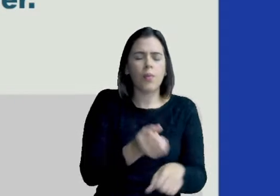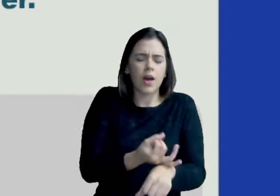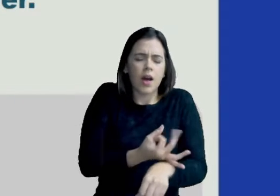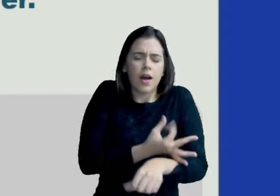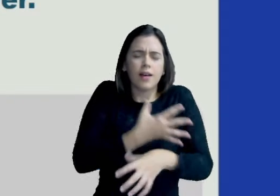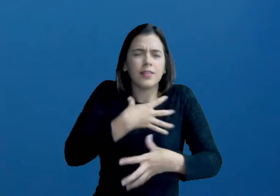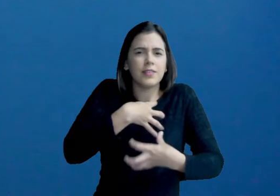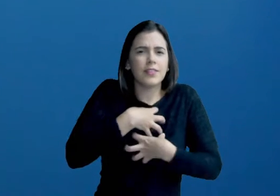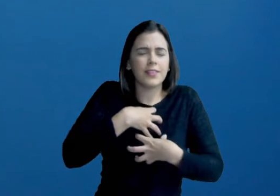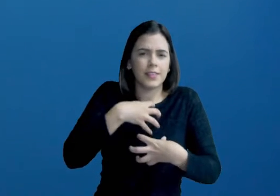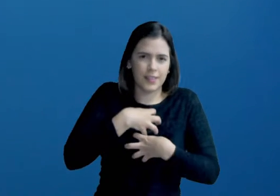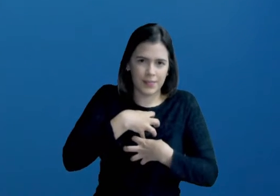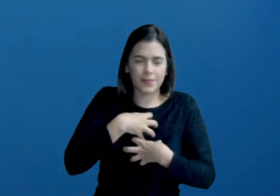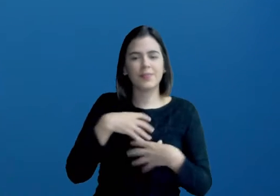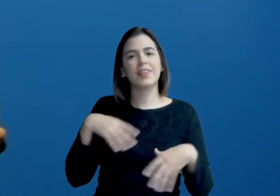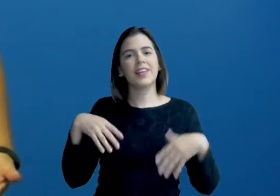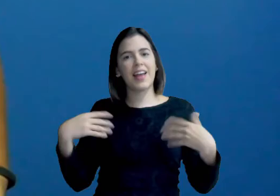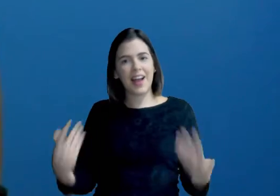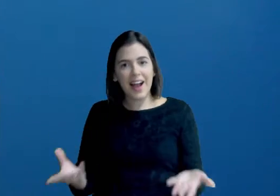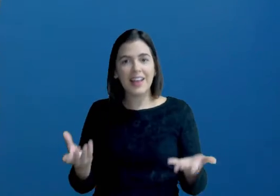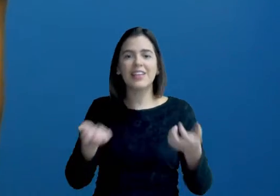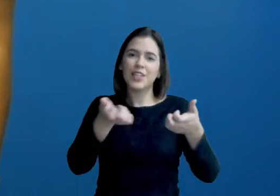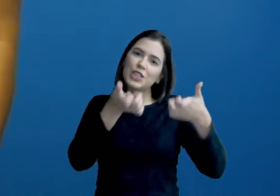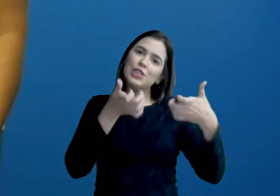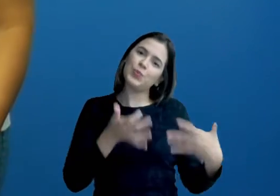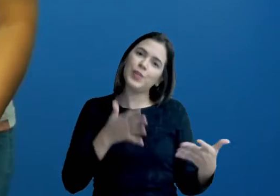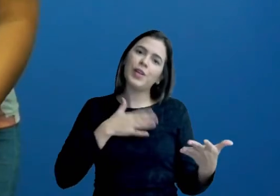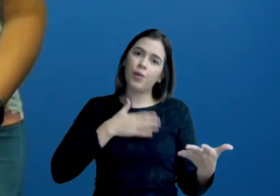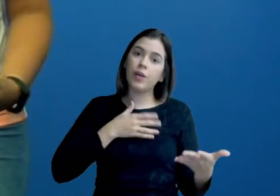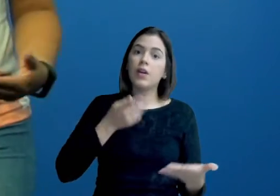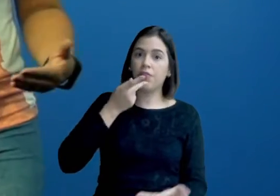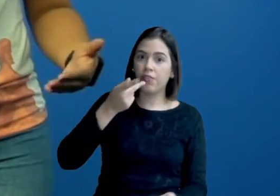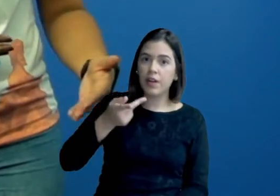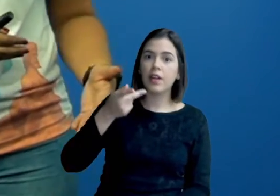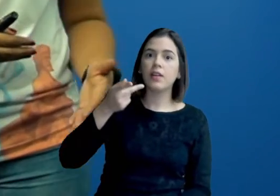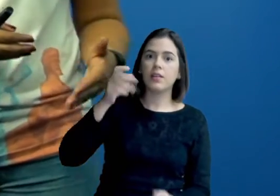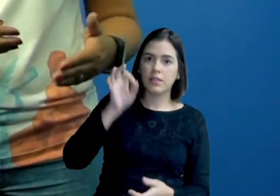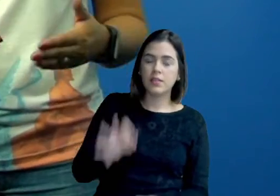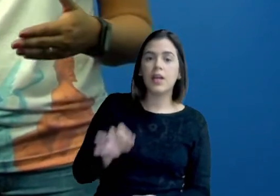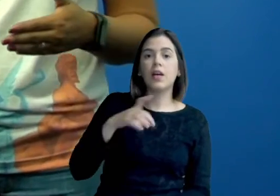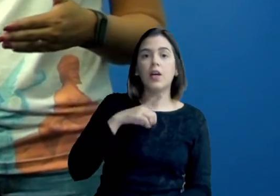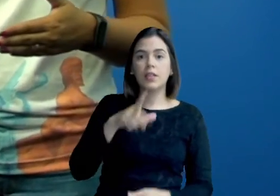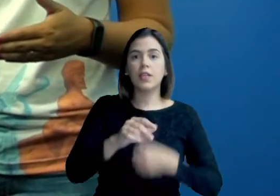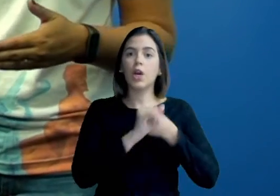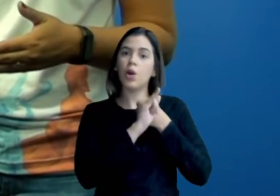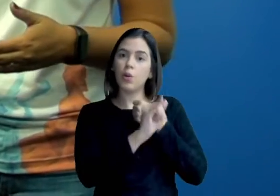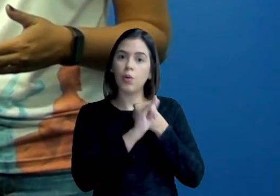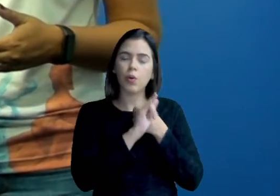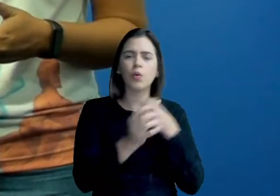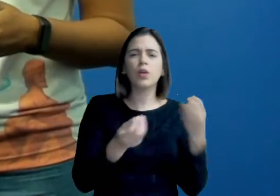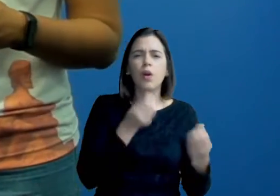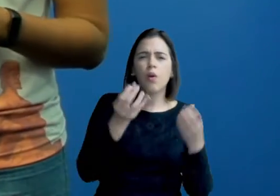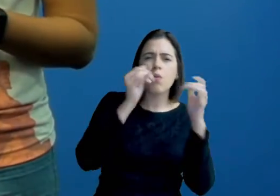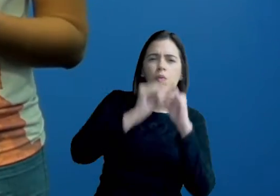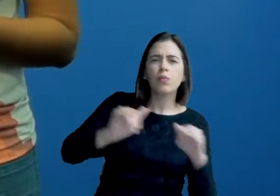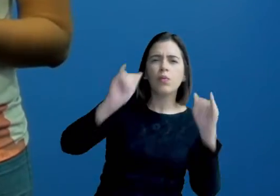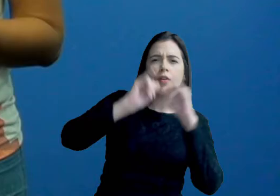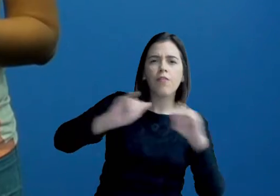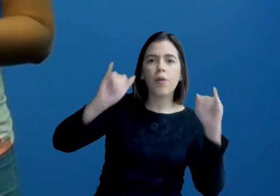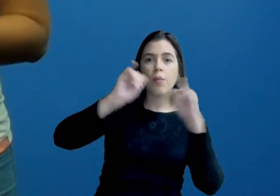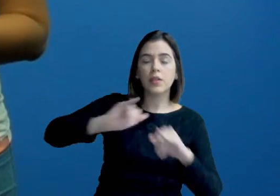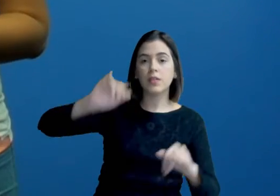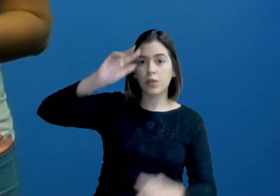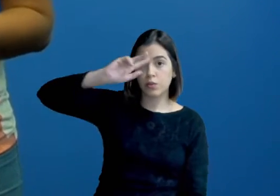conmover. E aí, ressalta aquilo que eu falei, né? A gente tinha a crônica como meio de informação